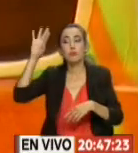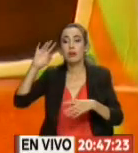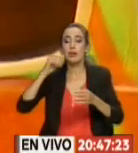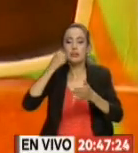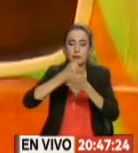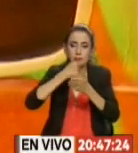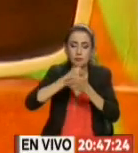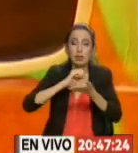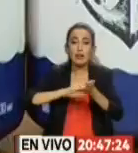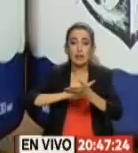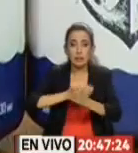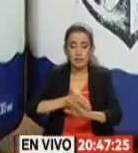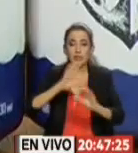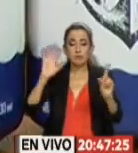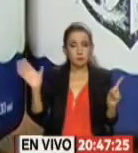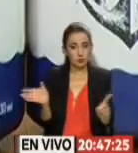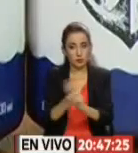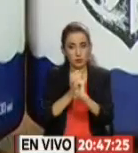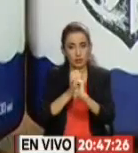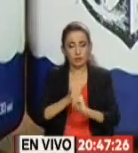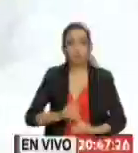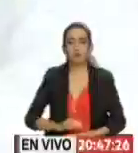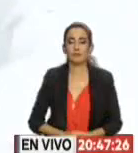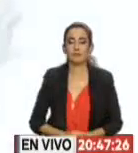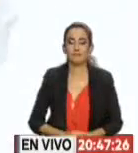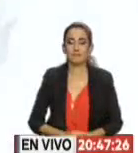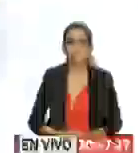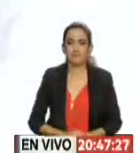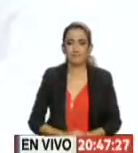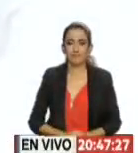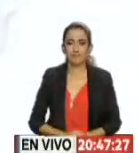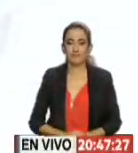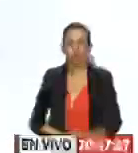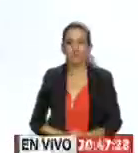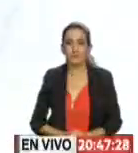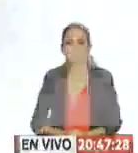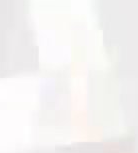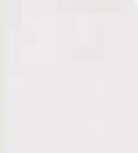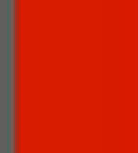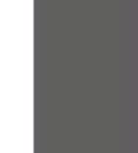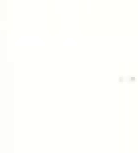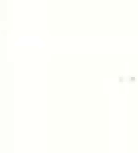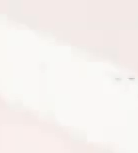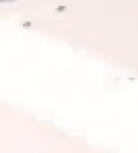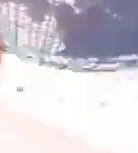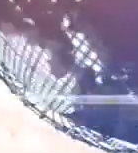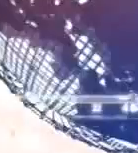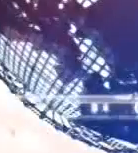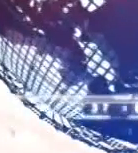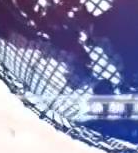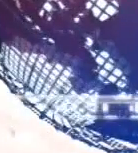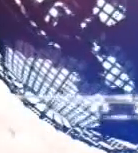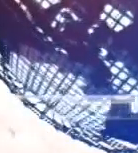con esfuerzo para que permanezcan en el tiempo. Guadalupe Ayoví, Telediario.